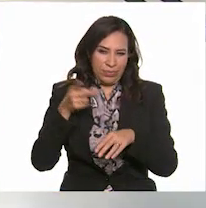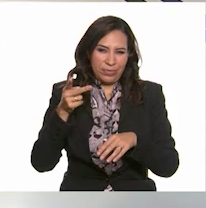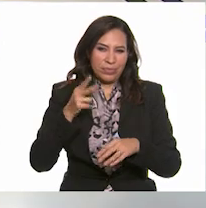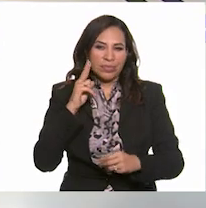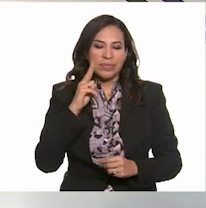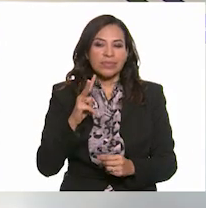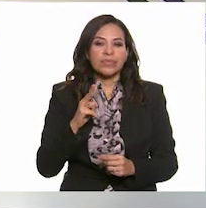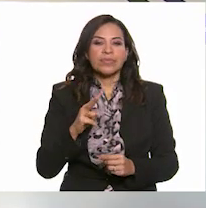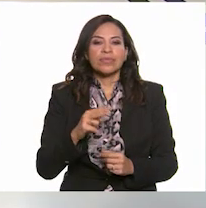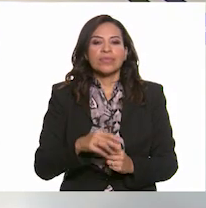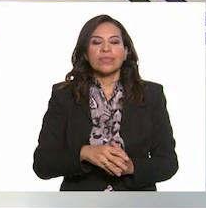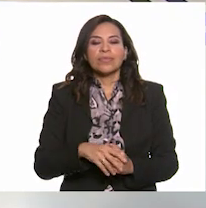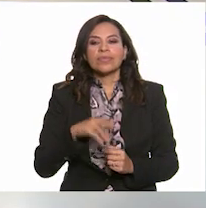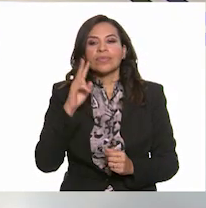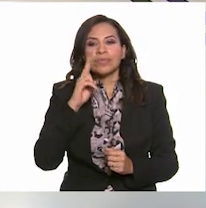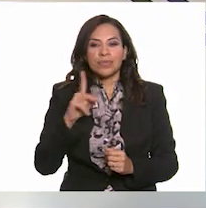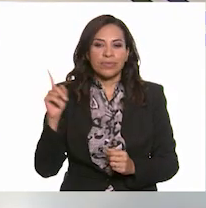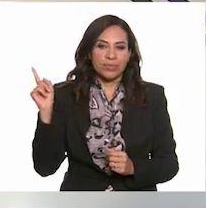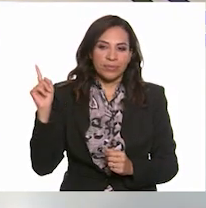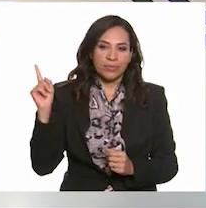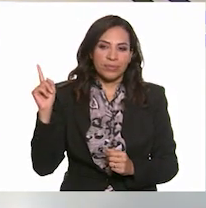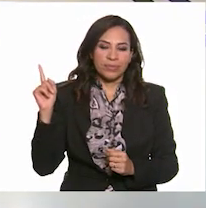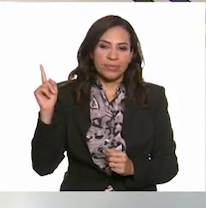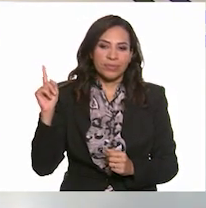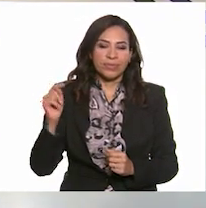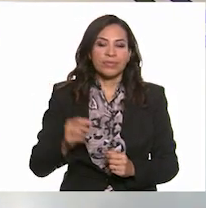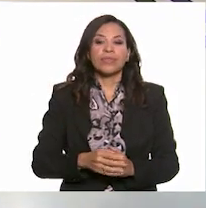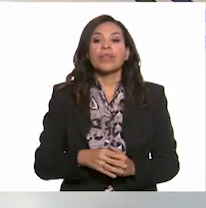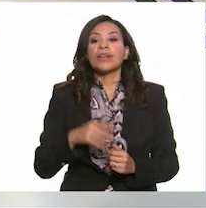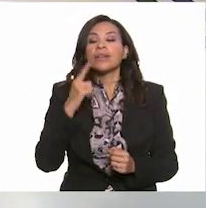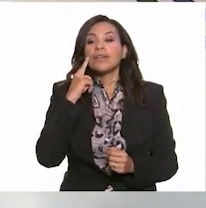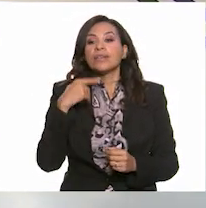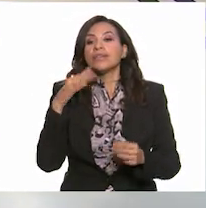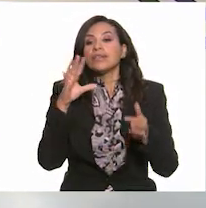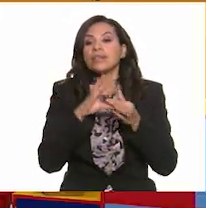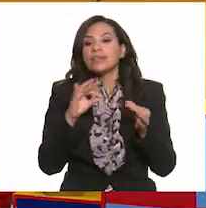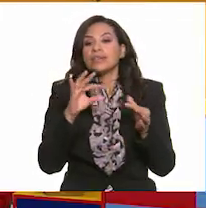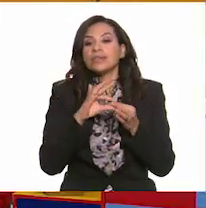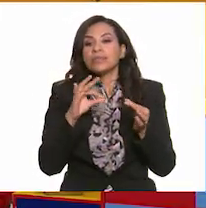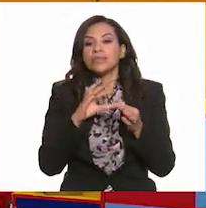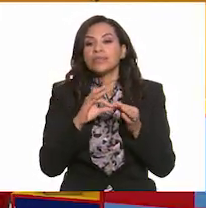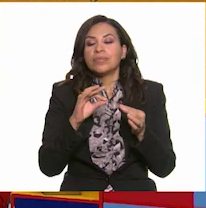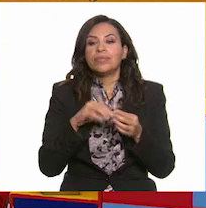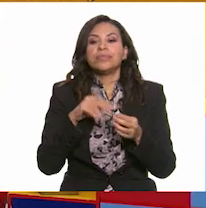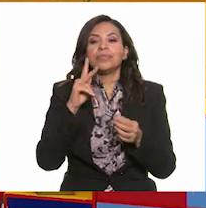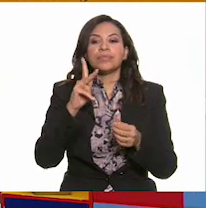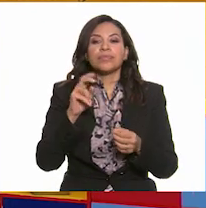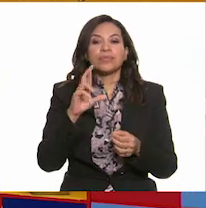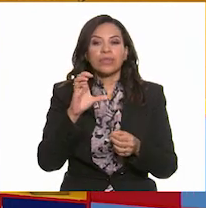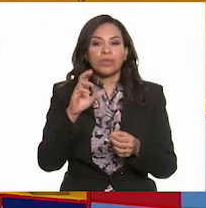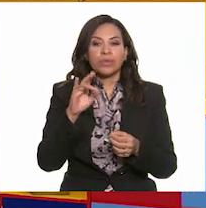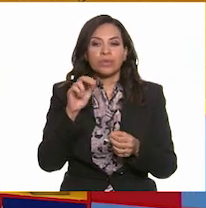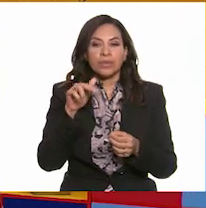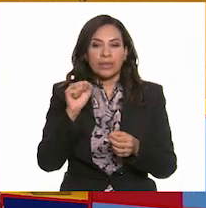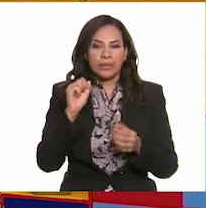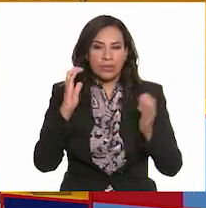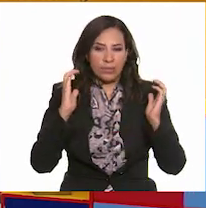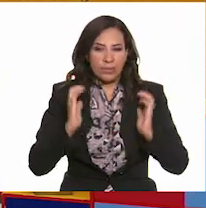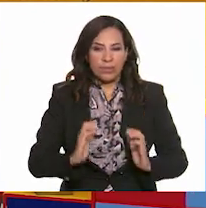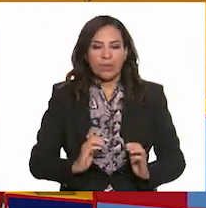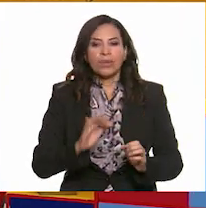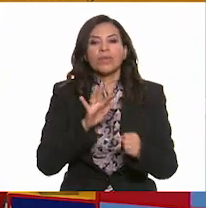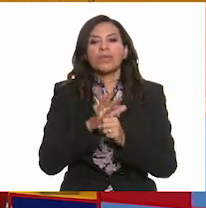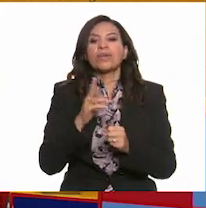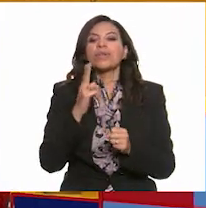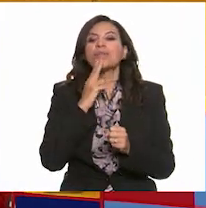Y luego, pues, también los zapatos. Pues mira, te voy a explicar primero. Las percusiones corporales consisten